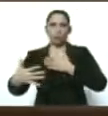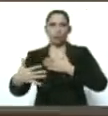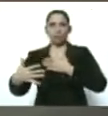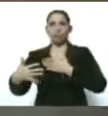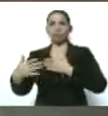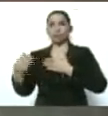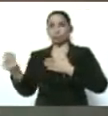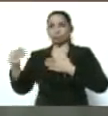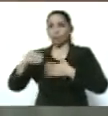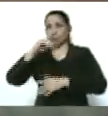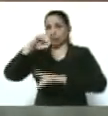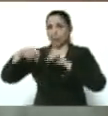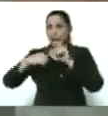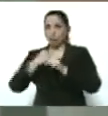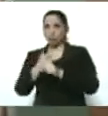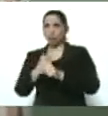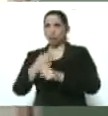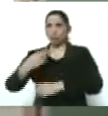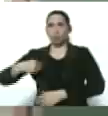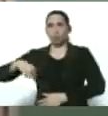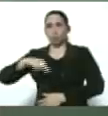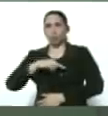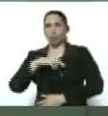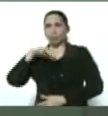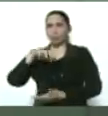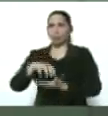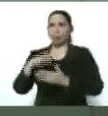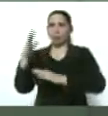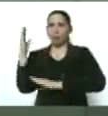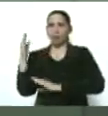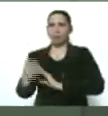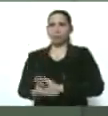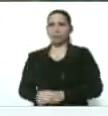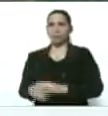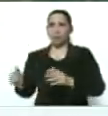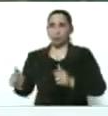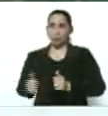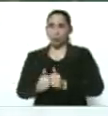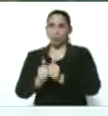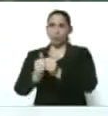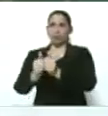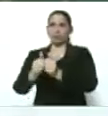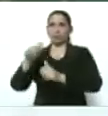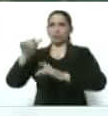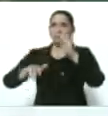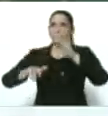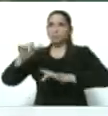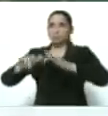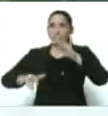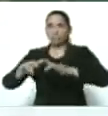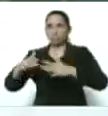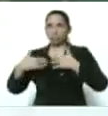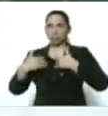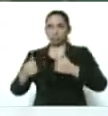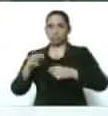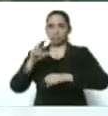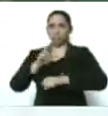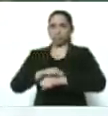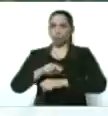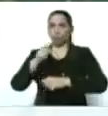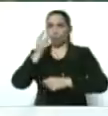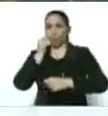varios años más en nuestro estado Lara. Me acompaña el secretario de Salud, el doctor Cabrera, la doctora